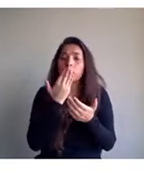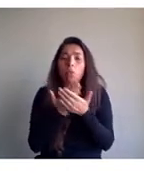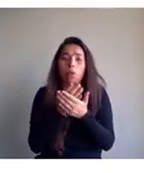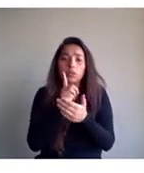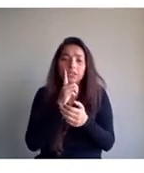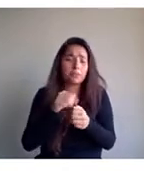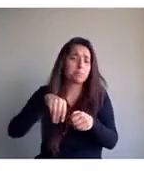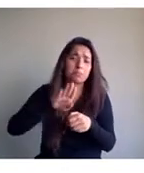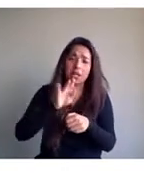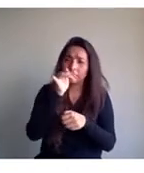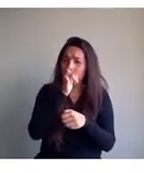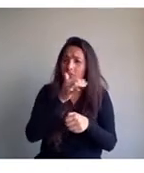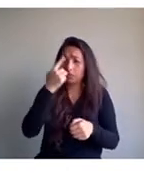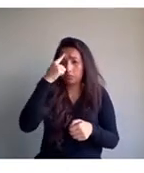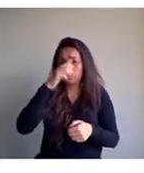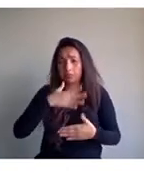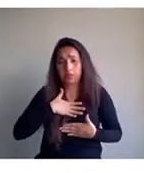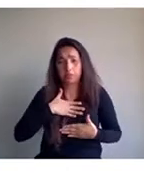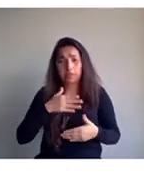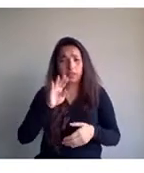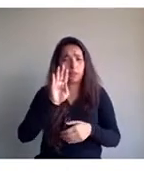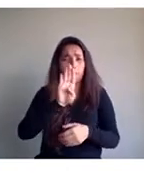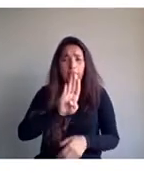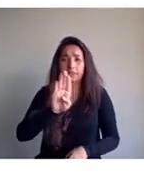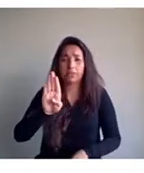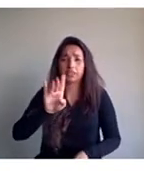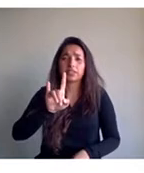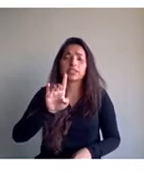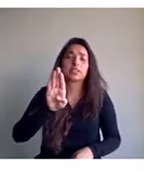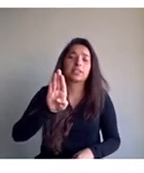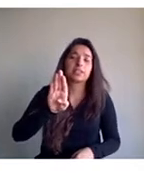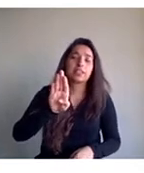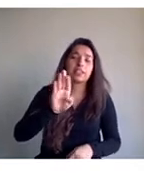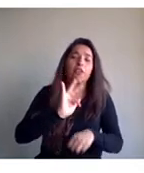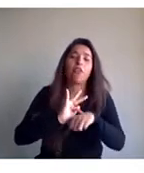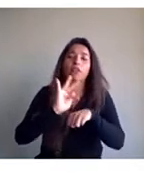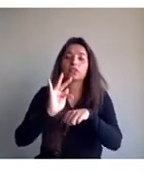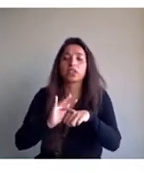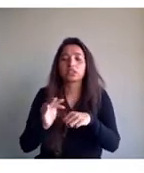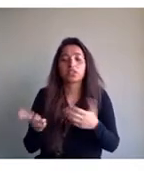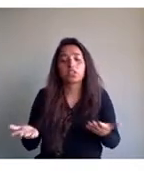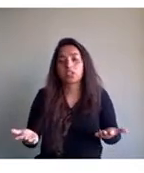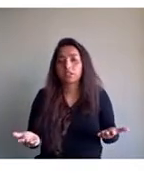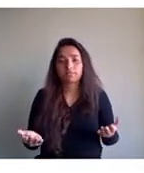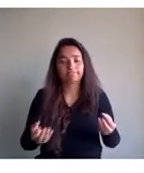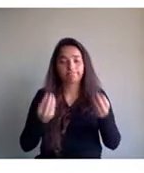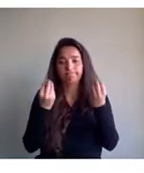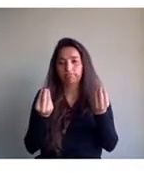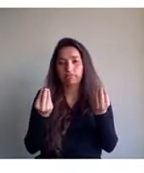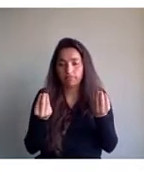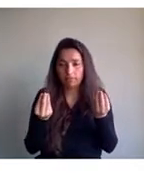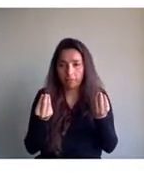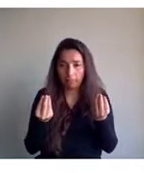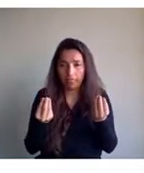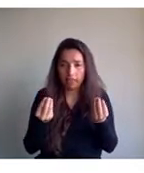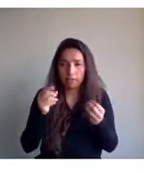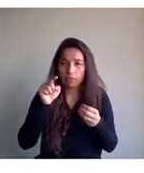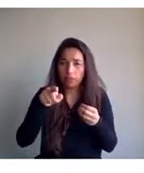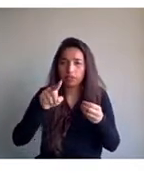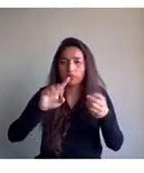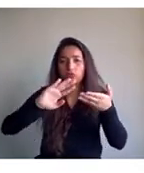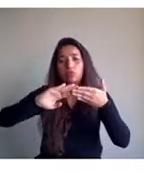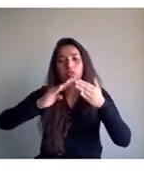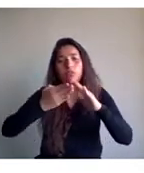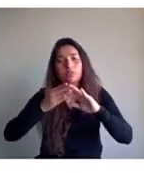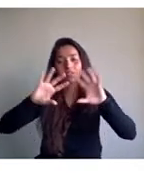esta es una causa que no sólo justifica donde los estados del sector privado sino de una comunidad global que cada